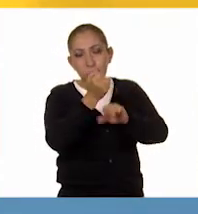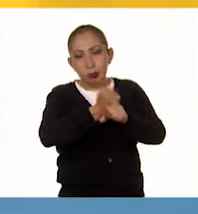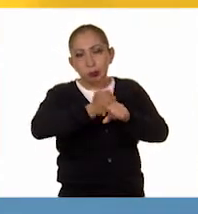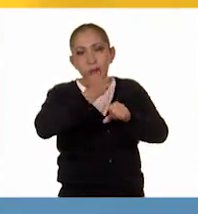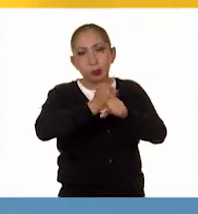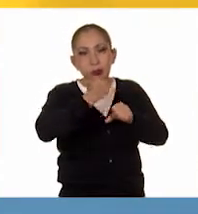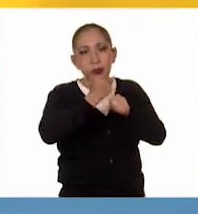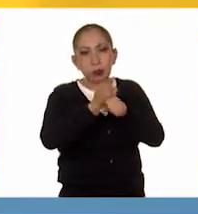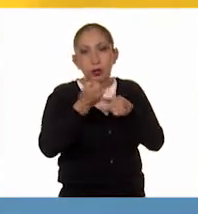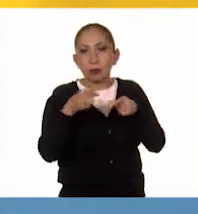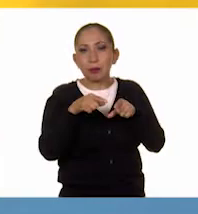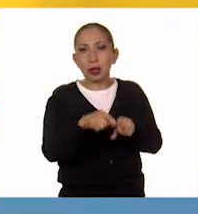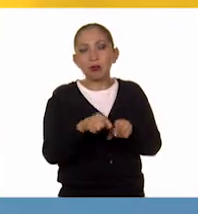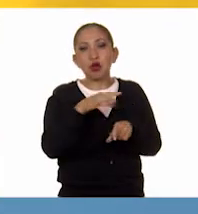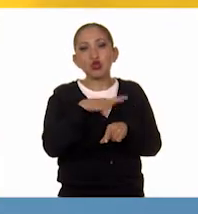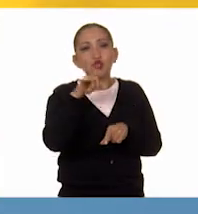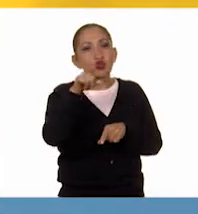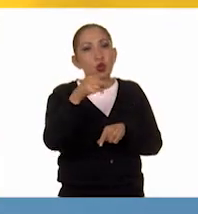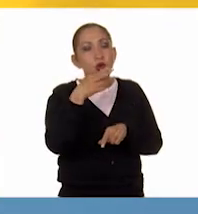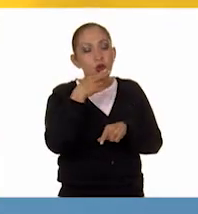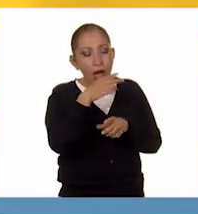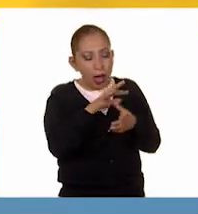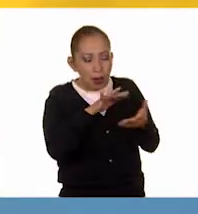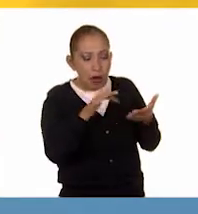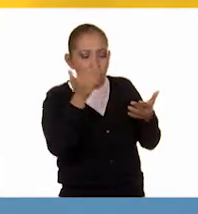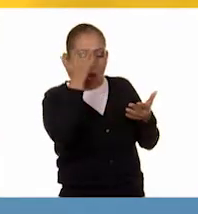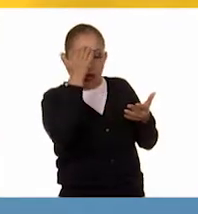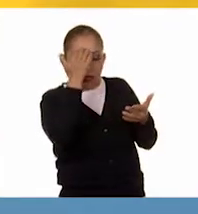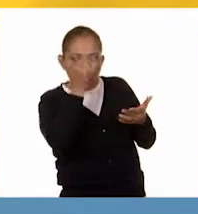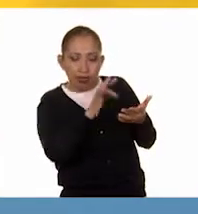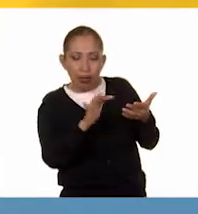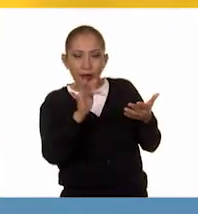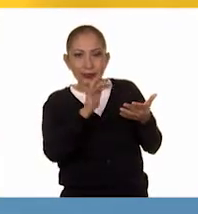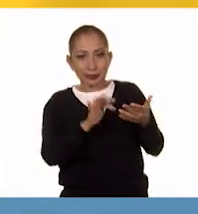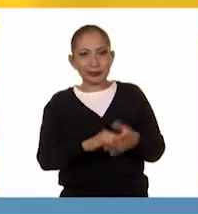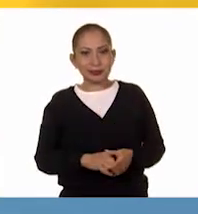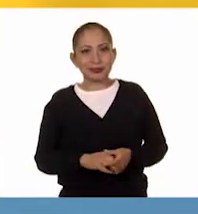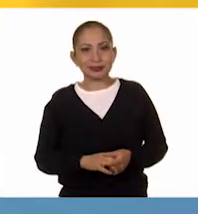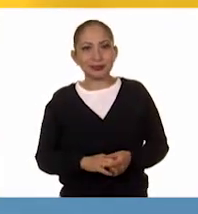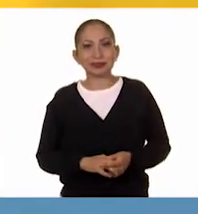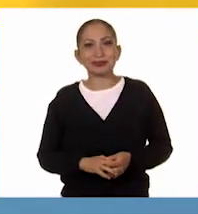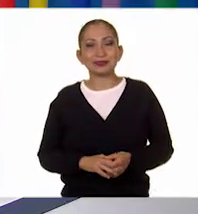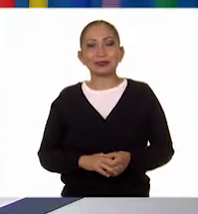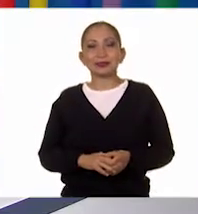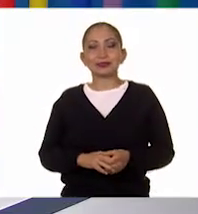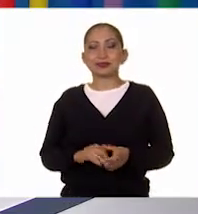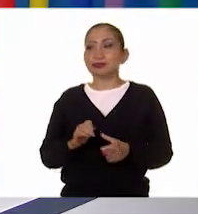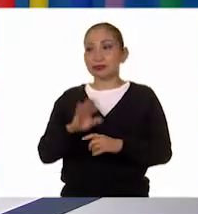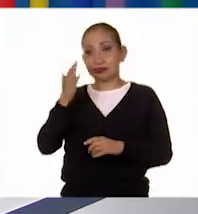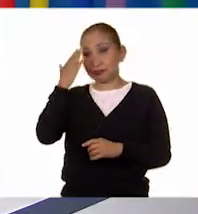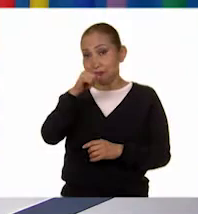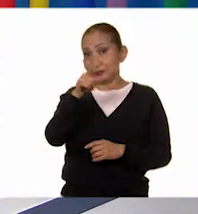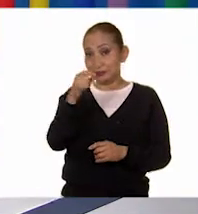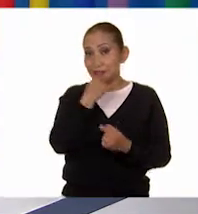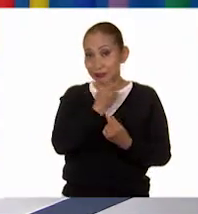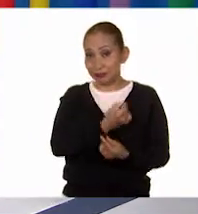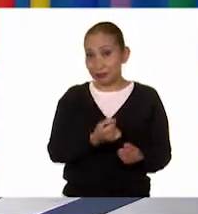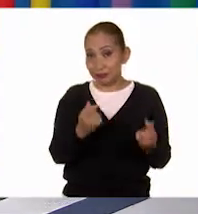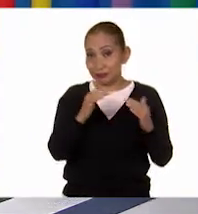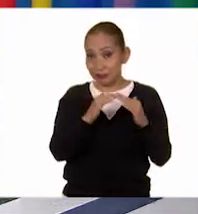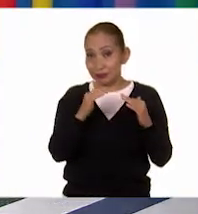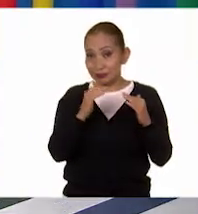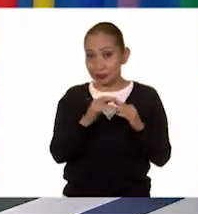manera paralela de que se vayan apropiando del texto en los términos antes mencionados. Entonces ya lo saben, niñas y niños en